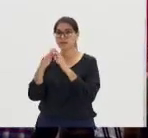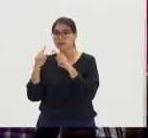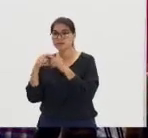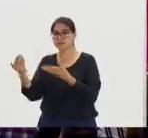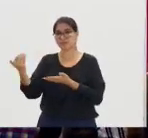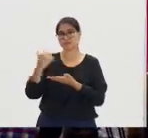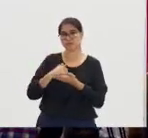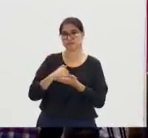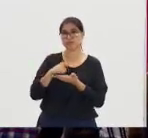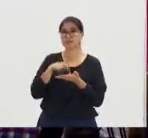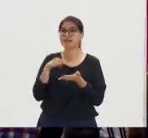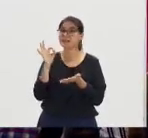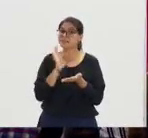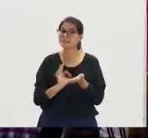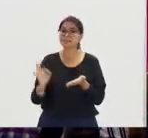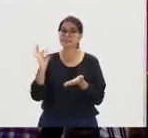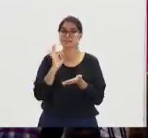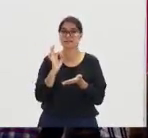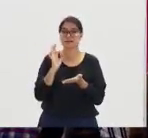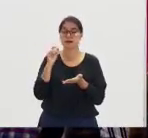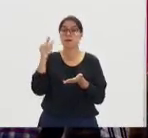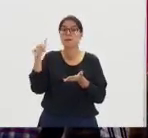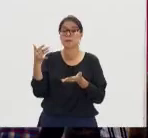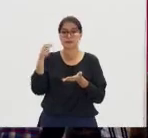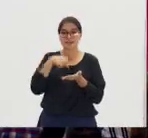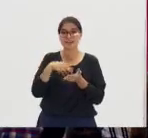Te lo va a hacer una mejor persona.